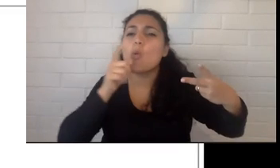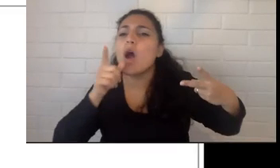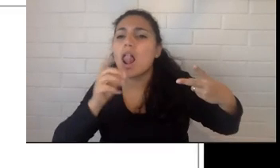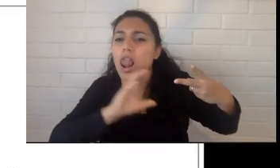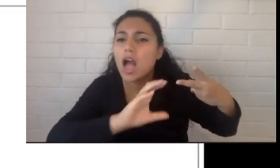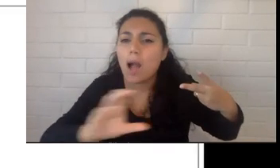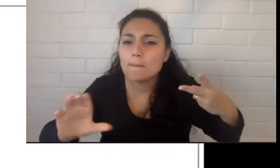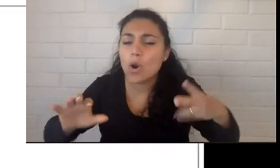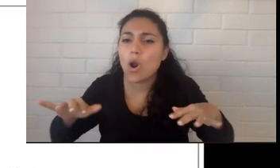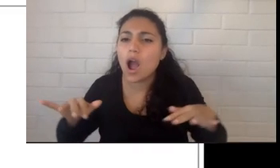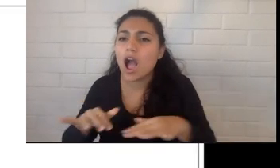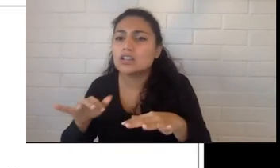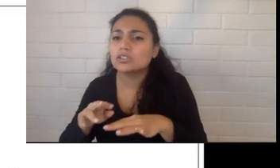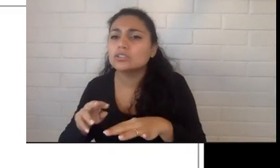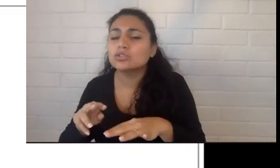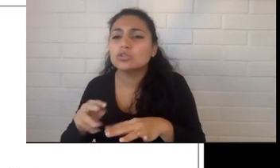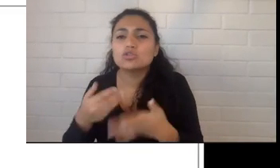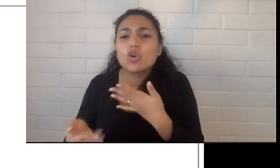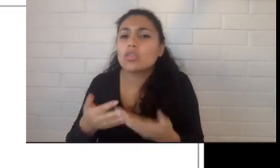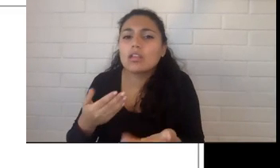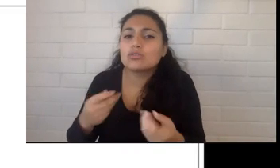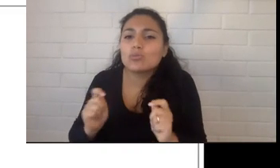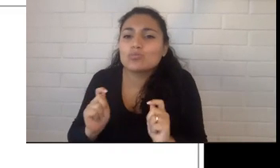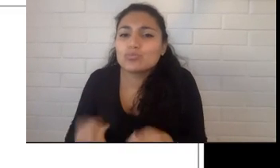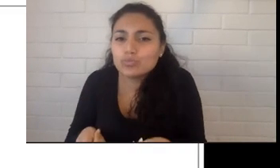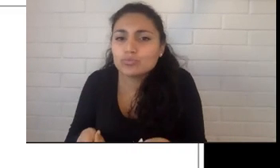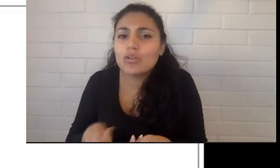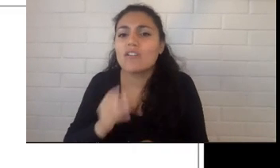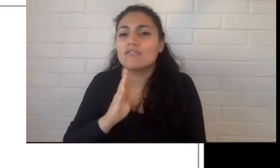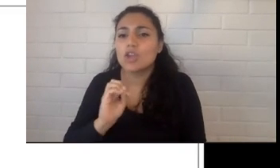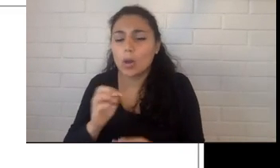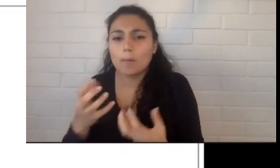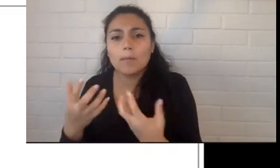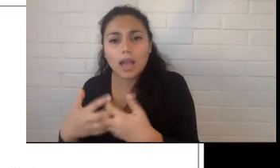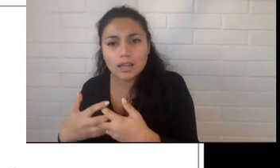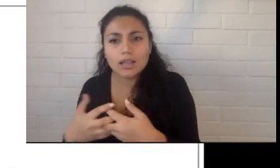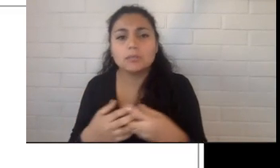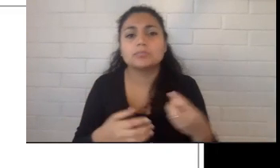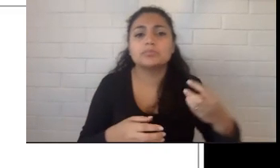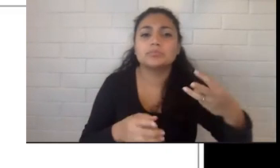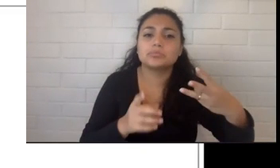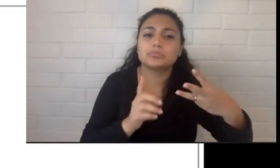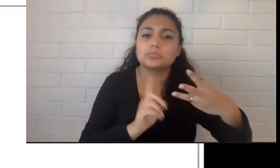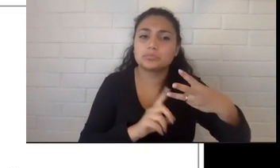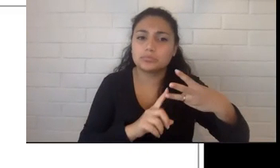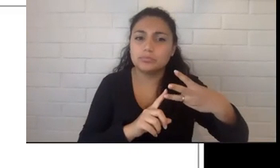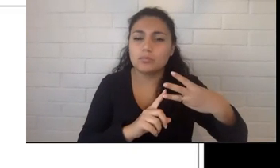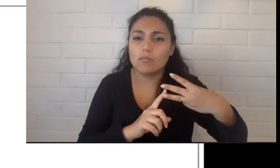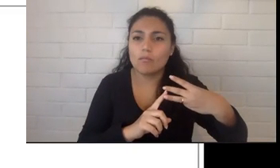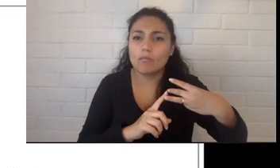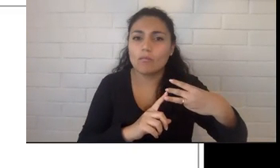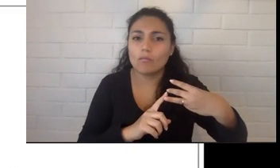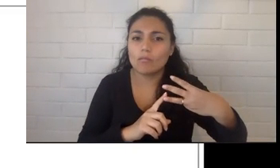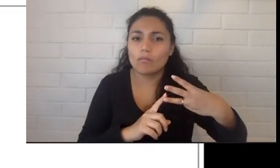nombrarlos, ¿ya? Y nombrar 2 ejemplos por cada campo de acción en la biomecánica, y qué es lo que se entiende